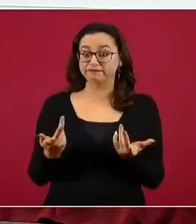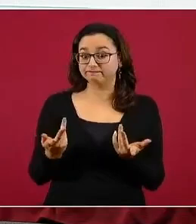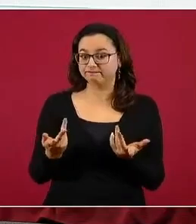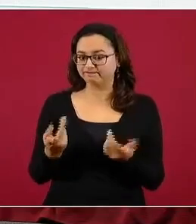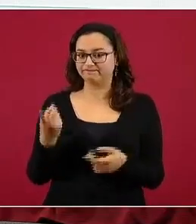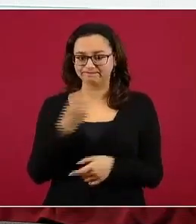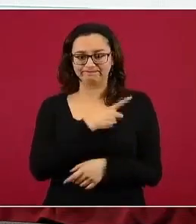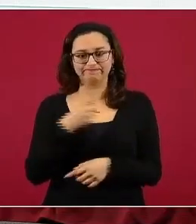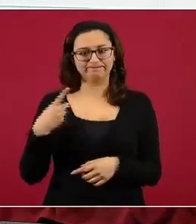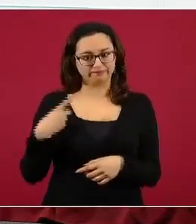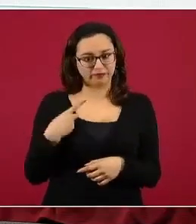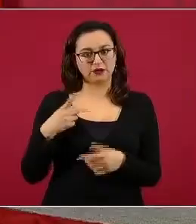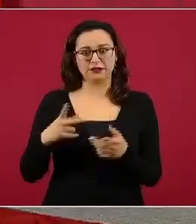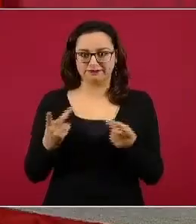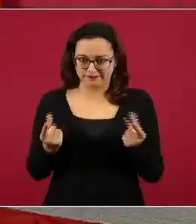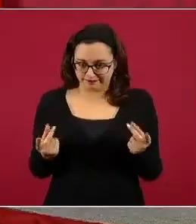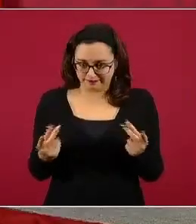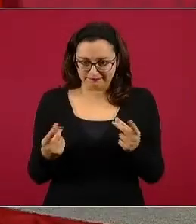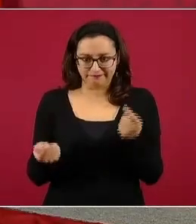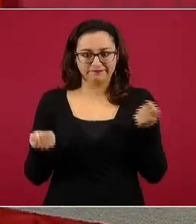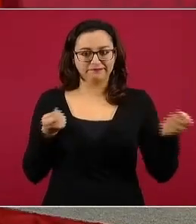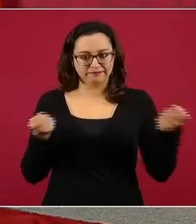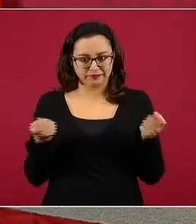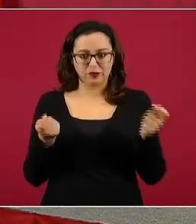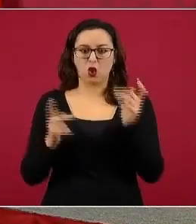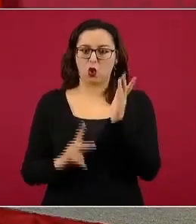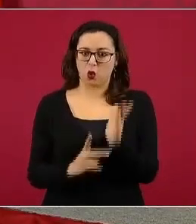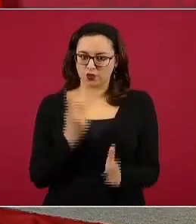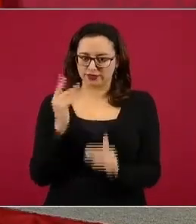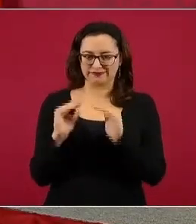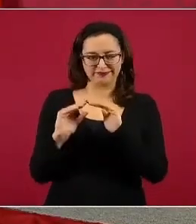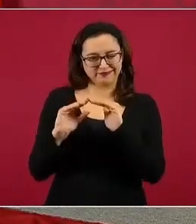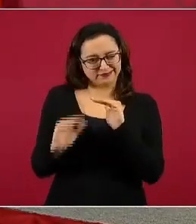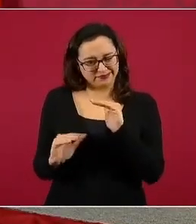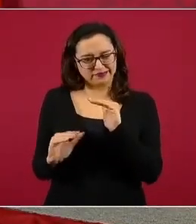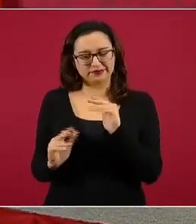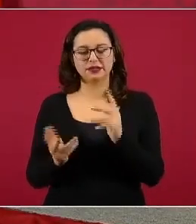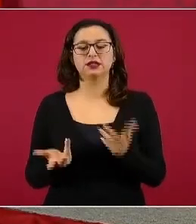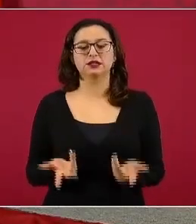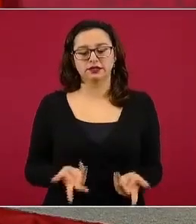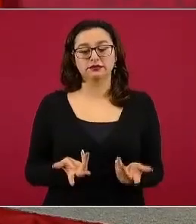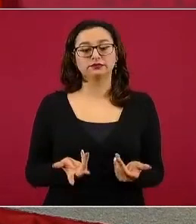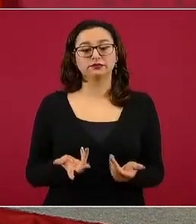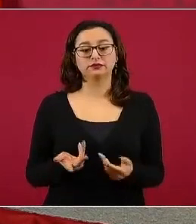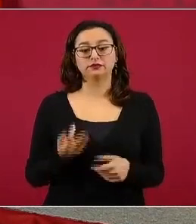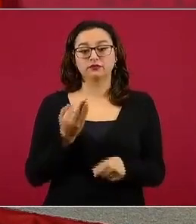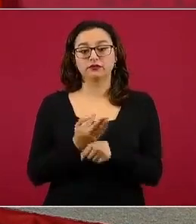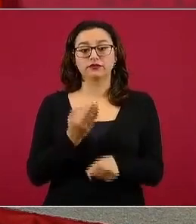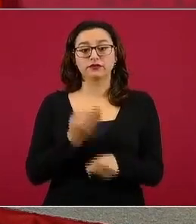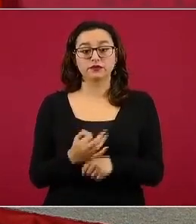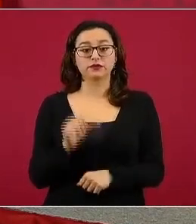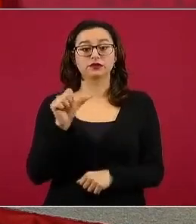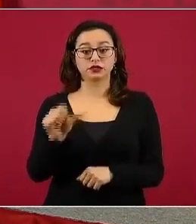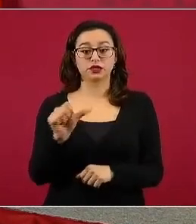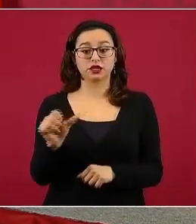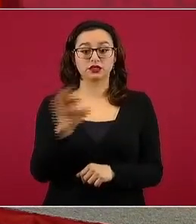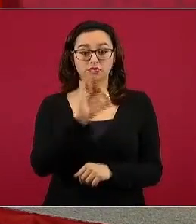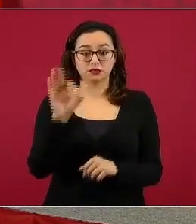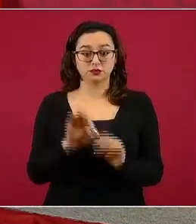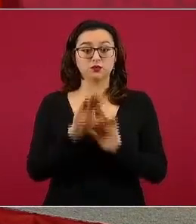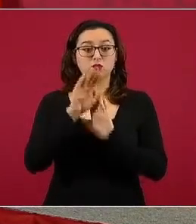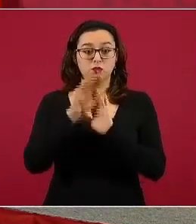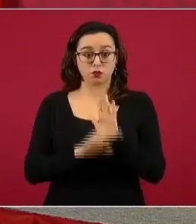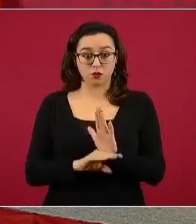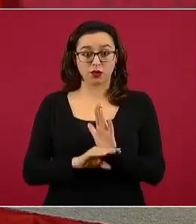de mitigación para tratar realmente de disminuir. Está abriendo con un 16%